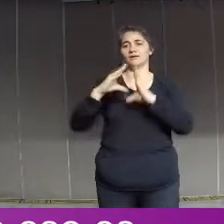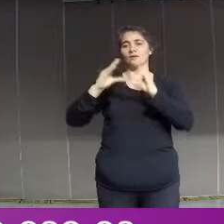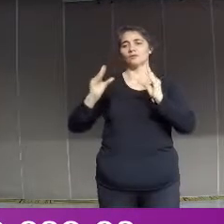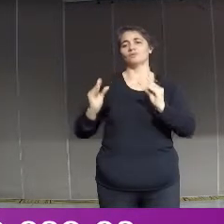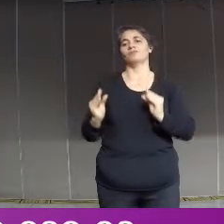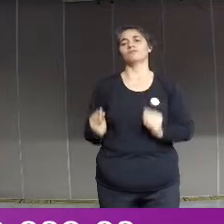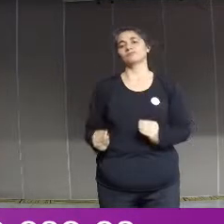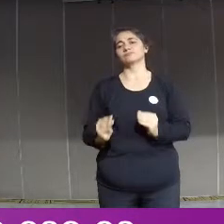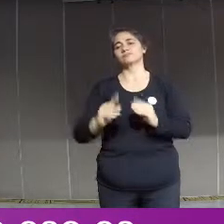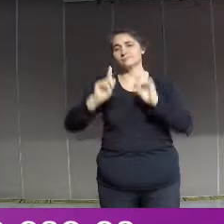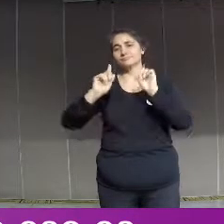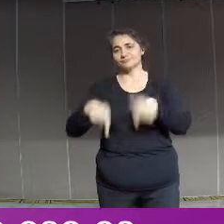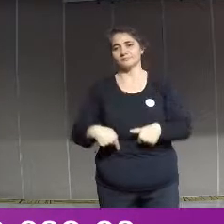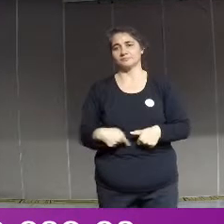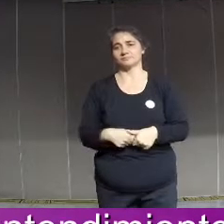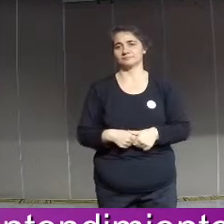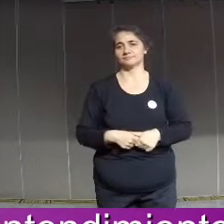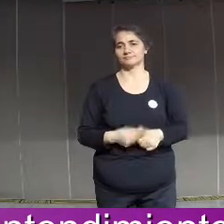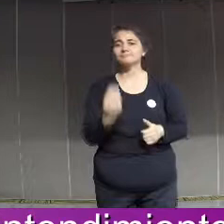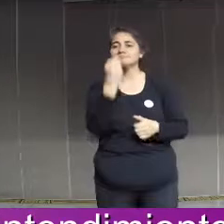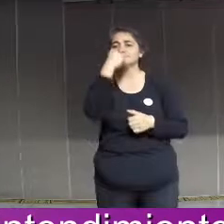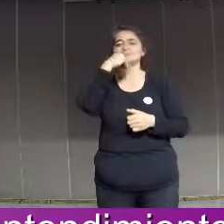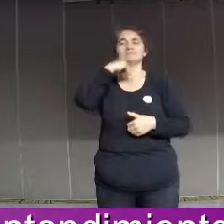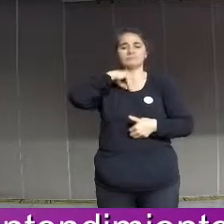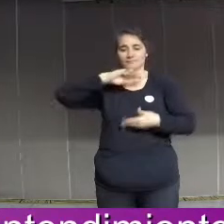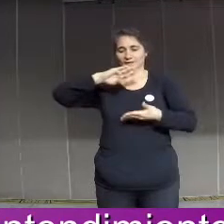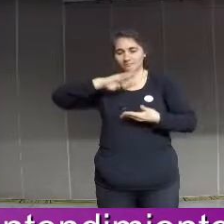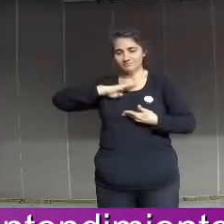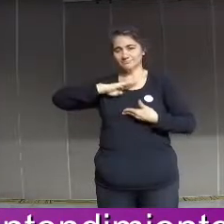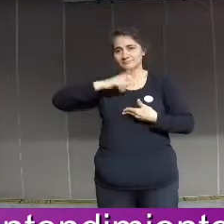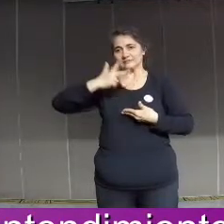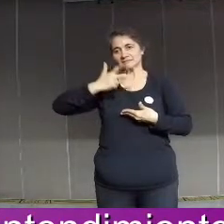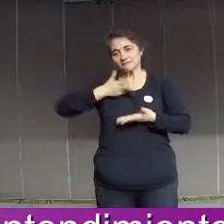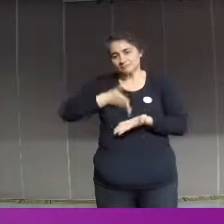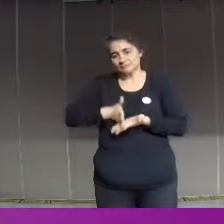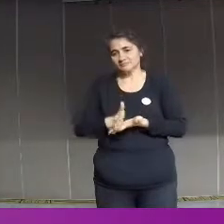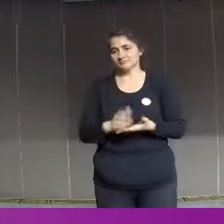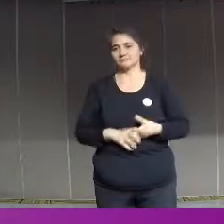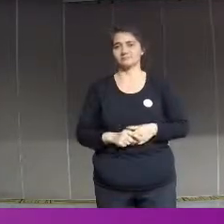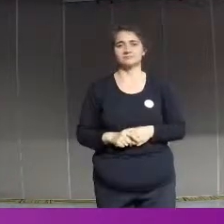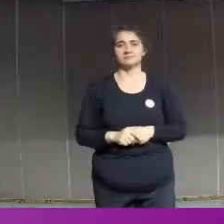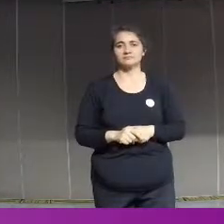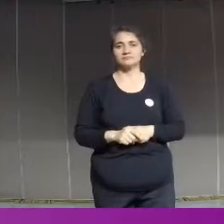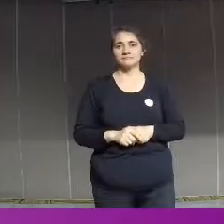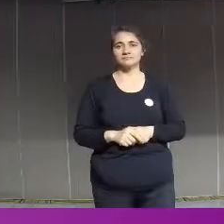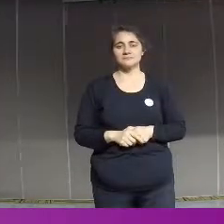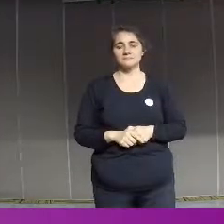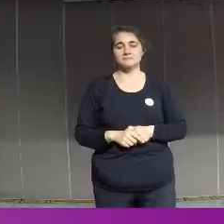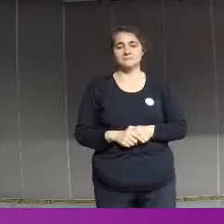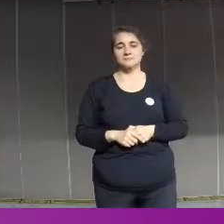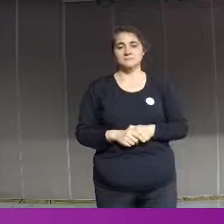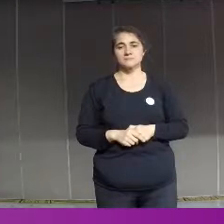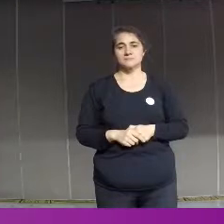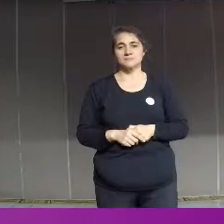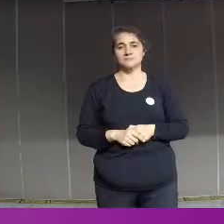rebalse, porque hay un problema en el crico o esfínter esofágico. Muchos de nuestros pacientes tienen